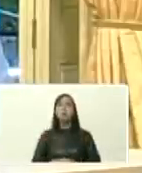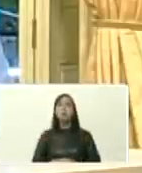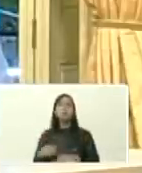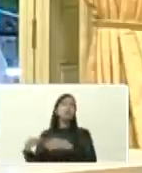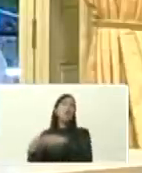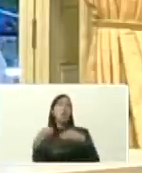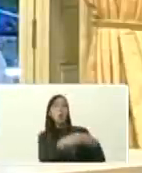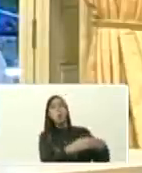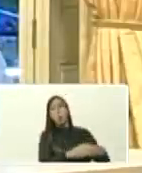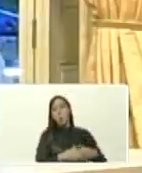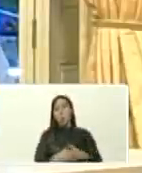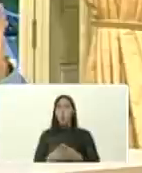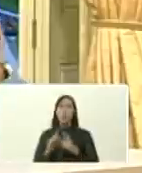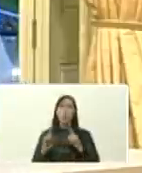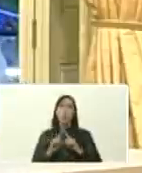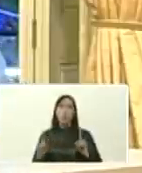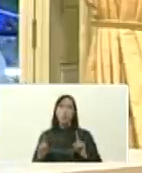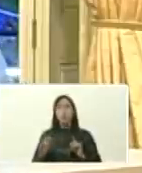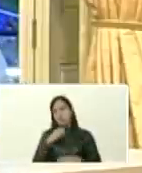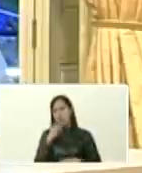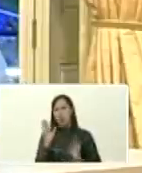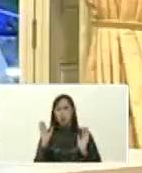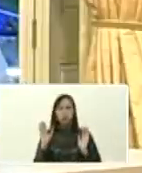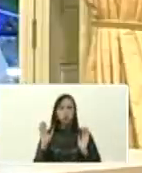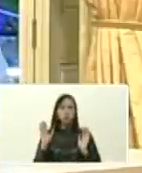partidistas. ¿Está bien?